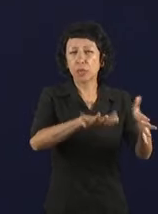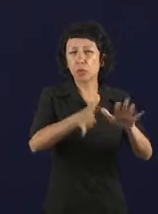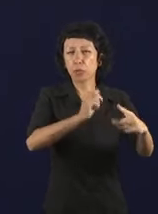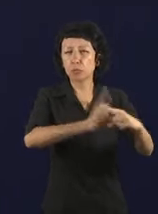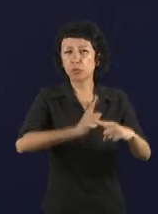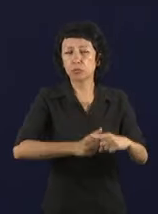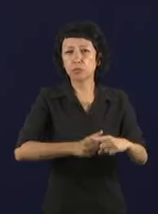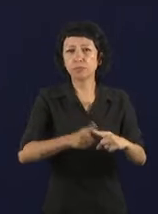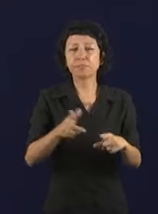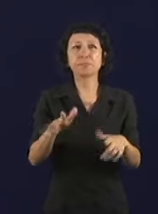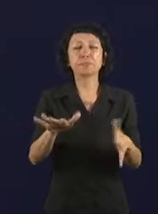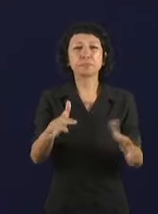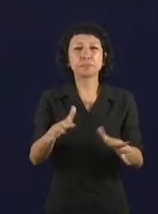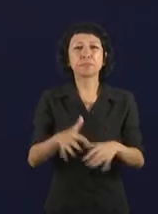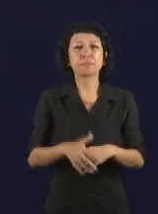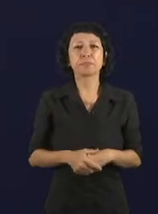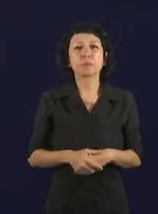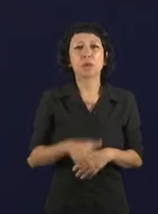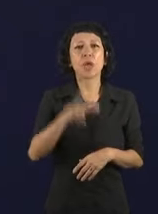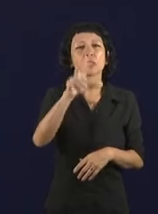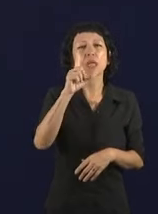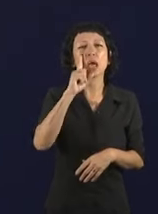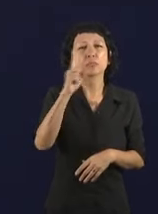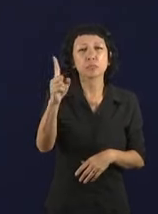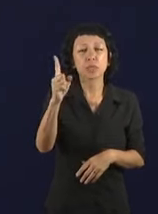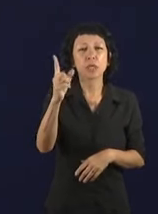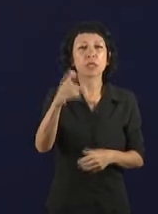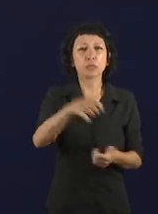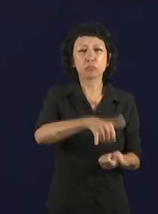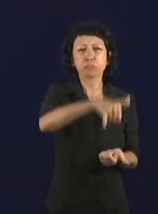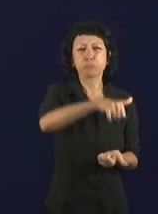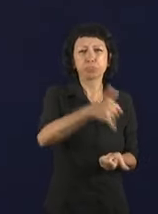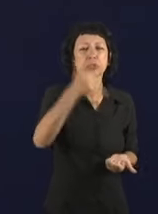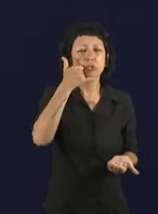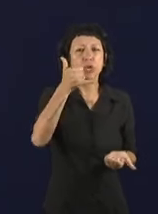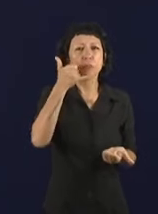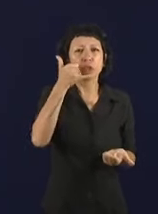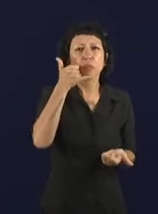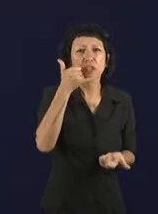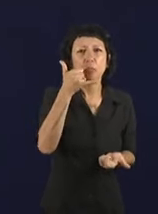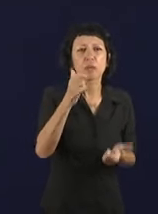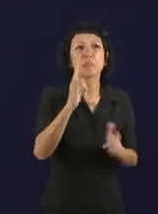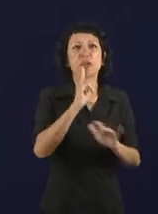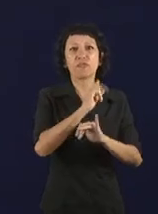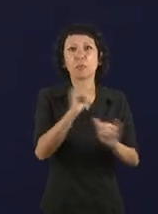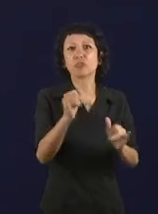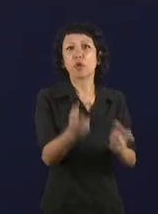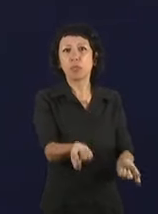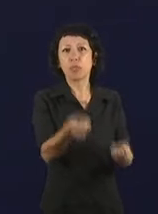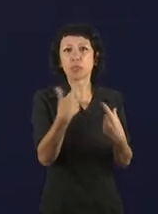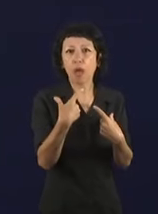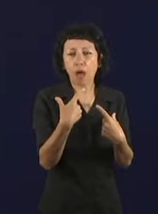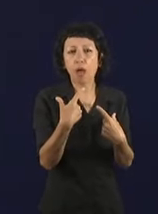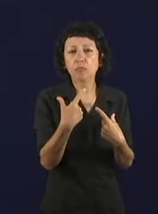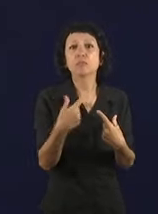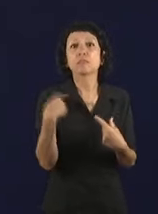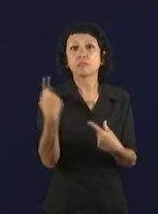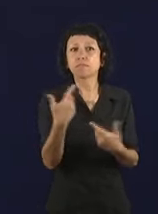tenemos más de 3,000 llamados que se han recibido con algún dato que va a permitir la